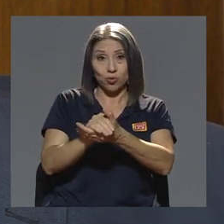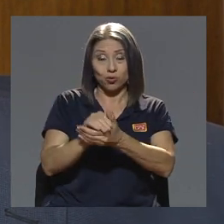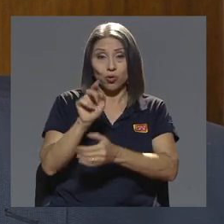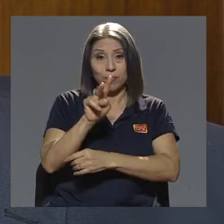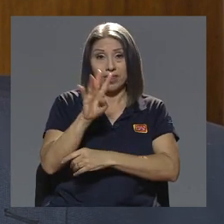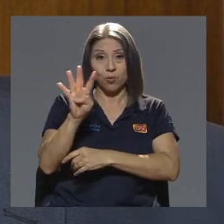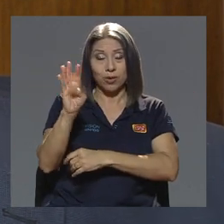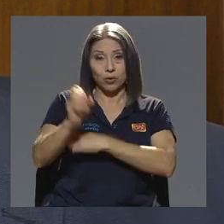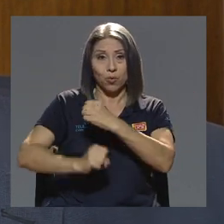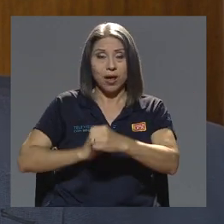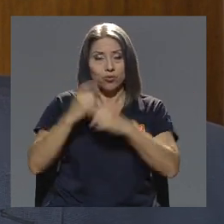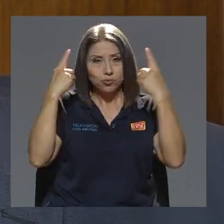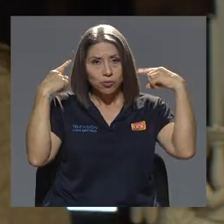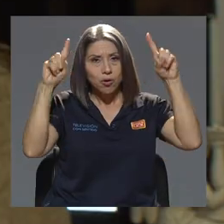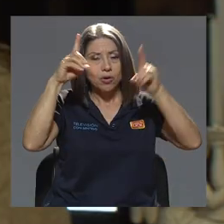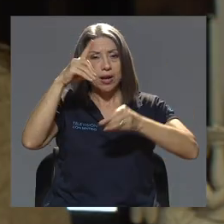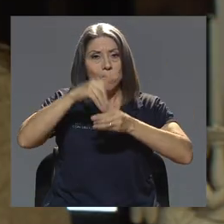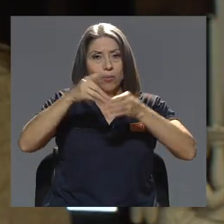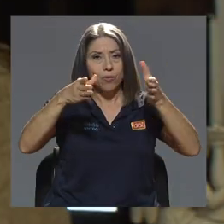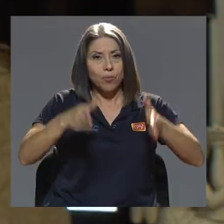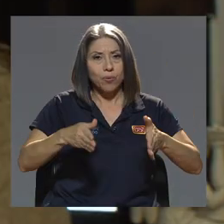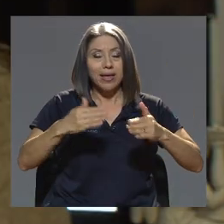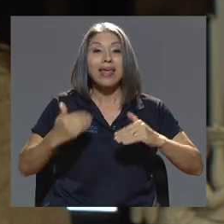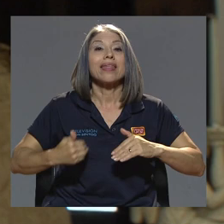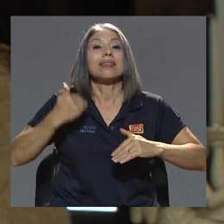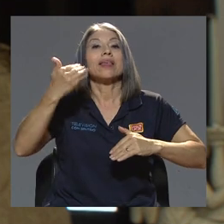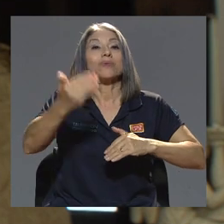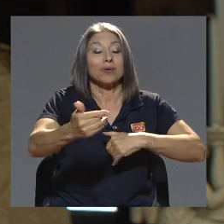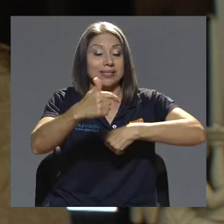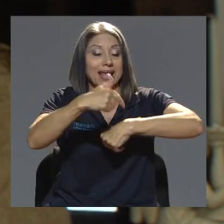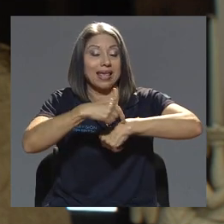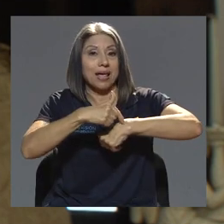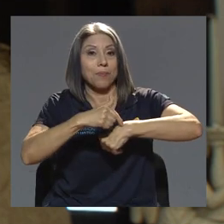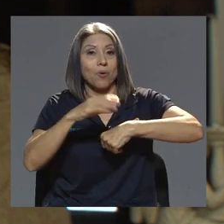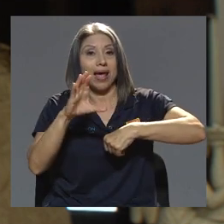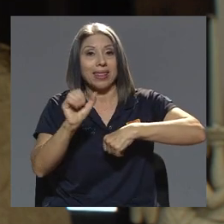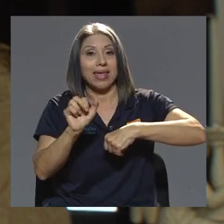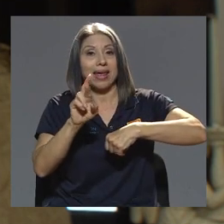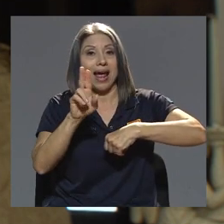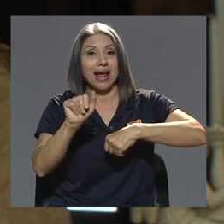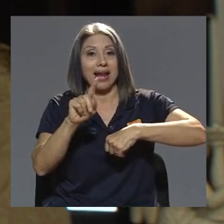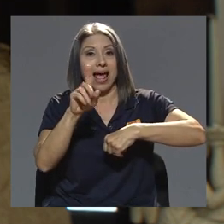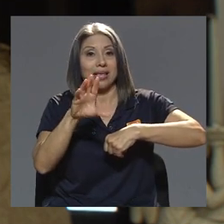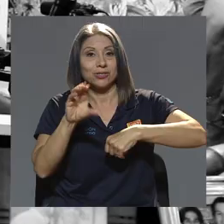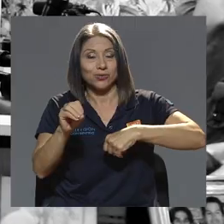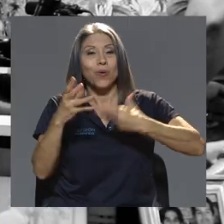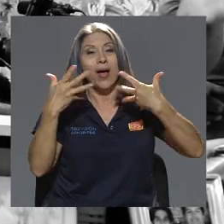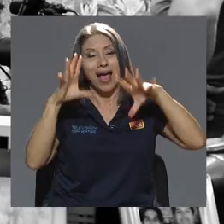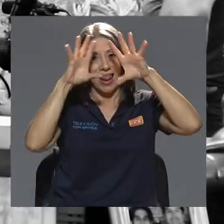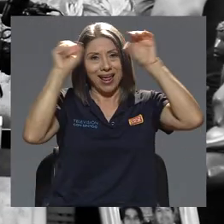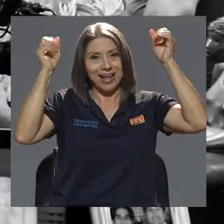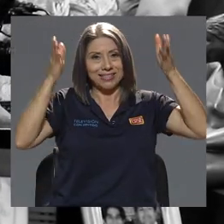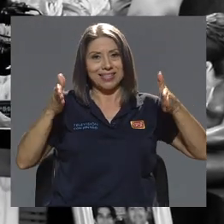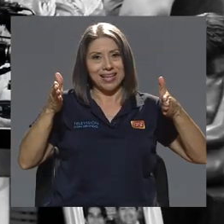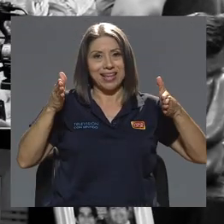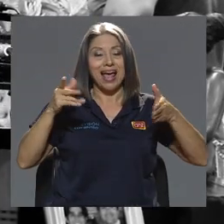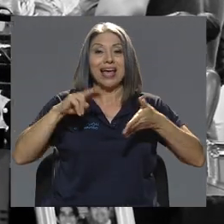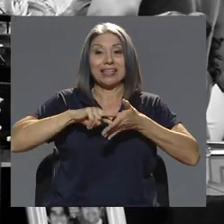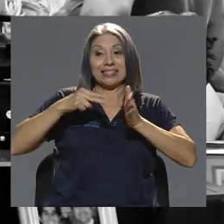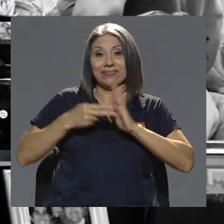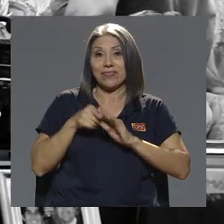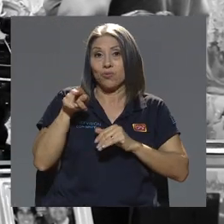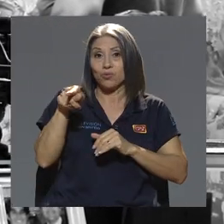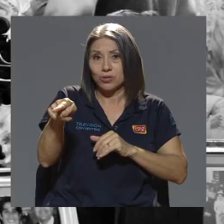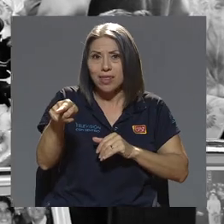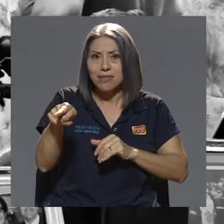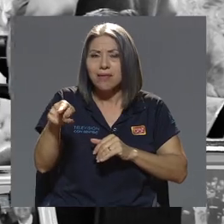la diputación, luego en época de Carazo a la Cancillería, y eso de algún modo le hace un entramado a usted para que